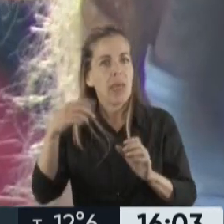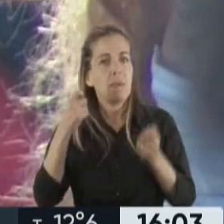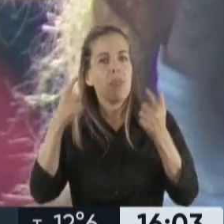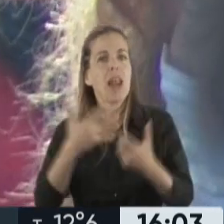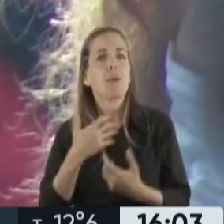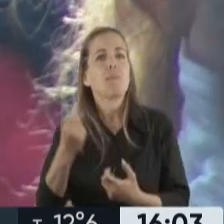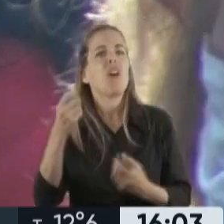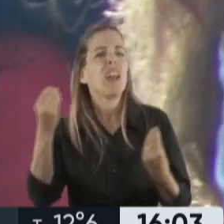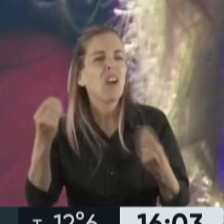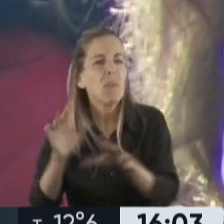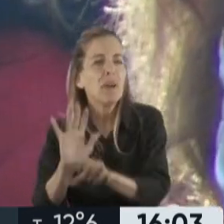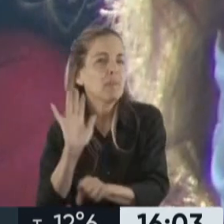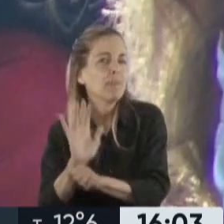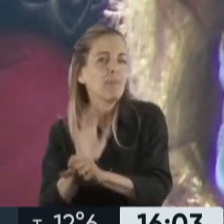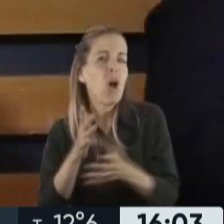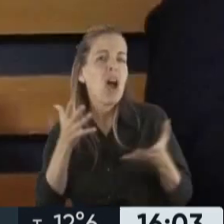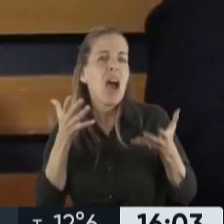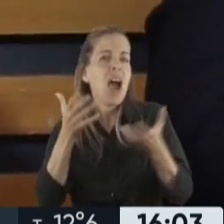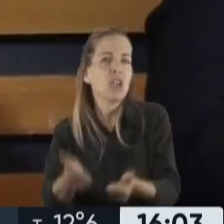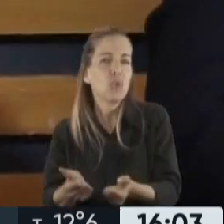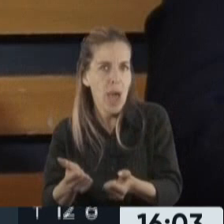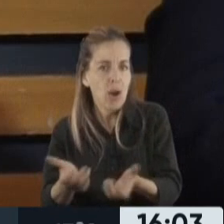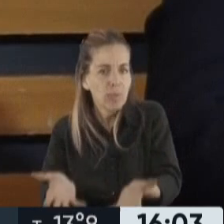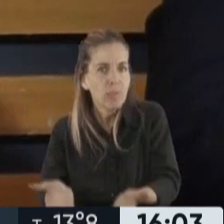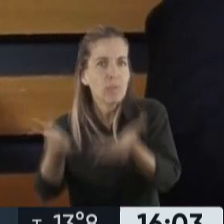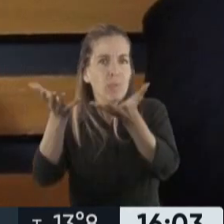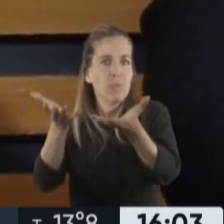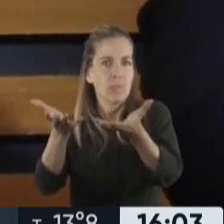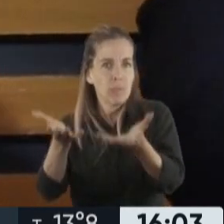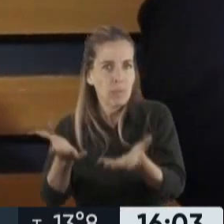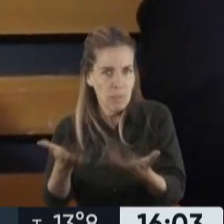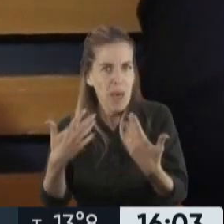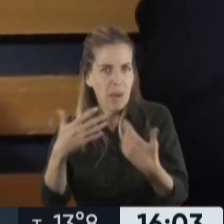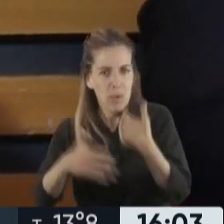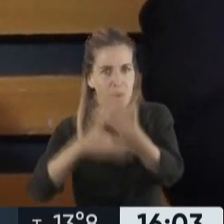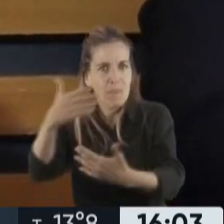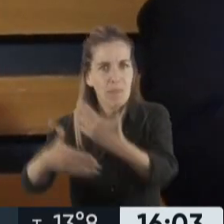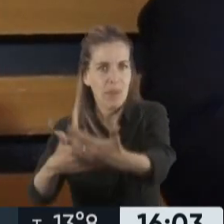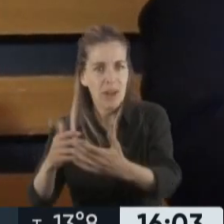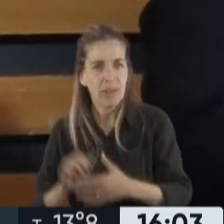Empoderarlos es ayudarlos a estar en condiciones de poder crecer.